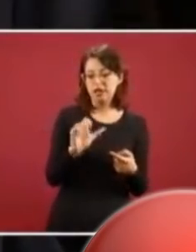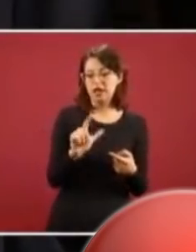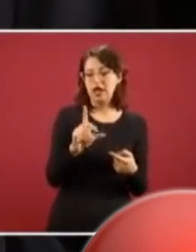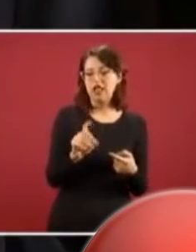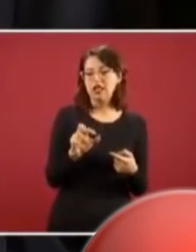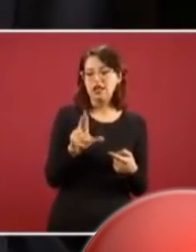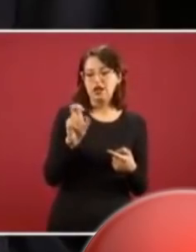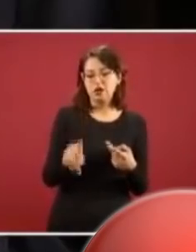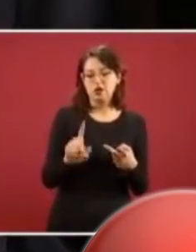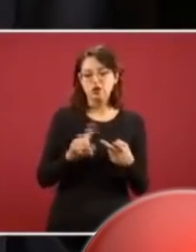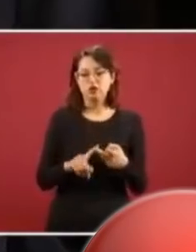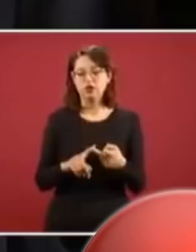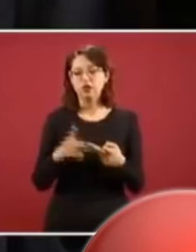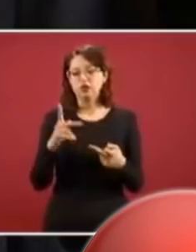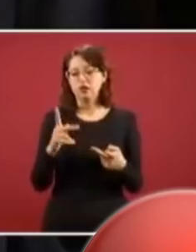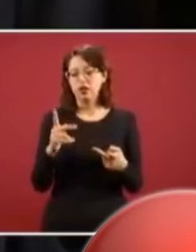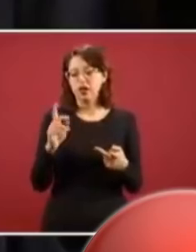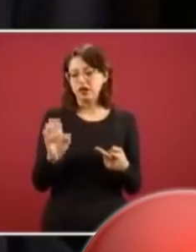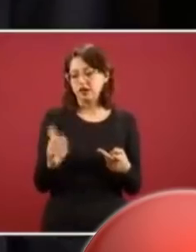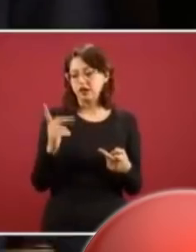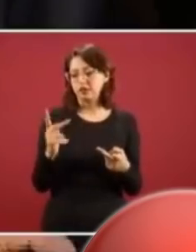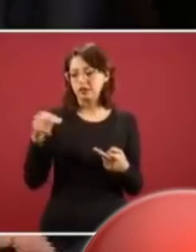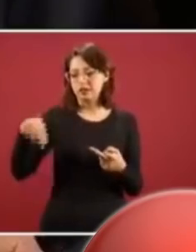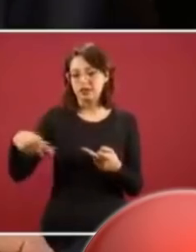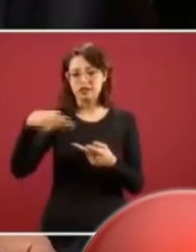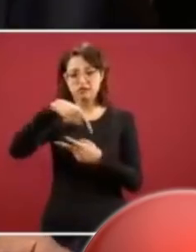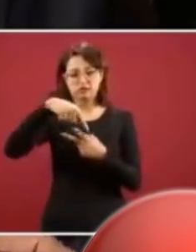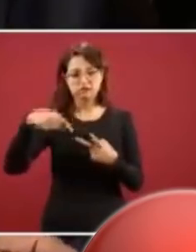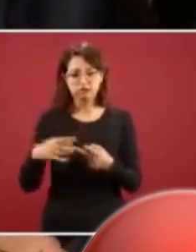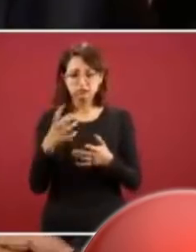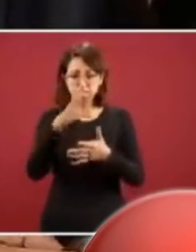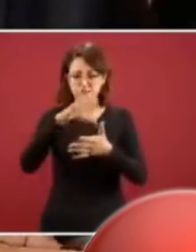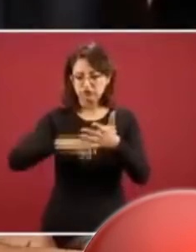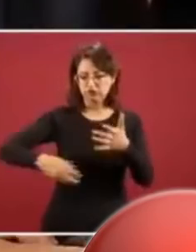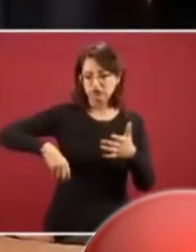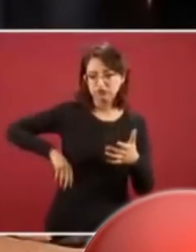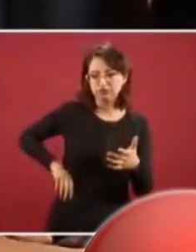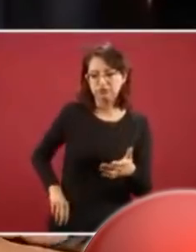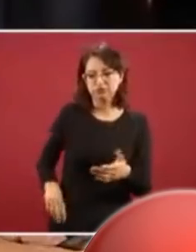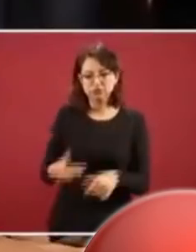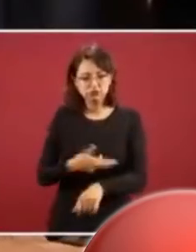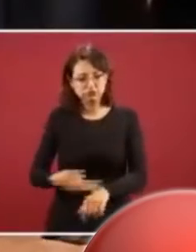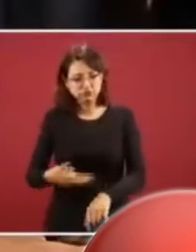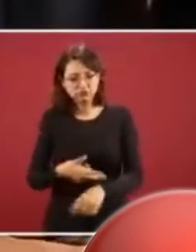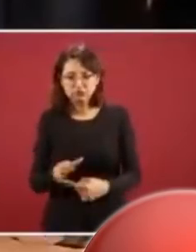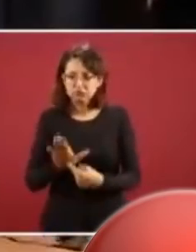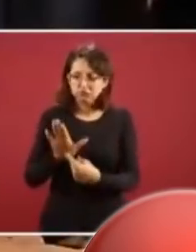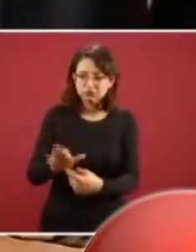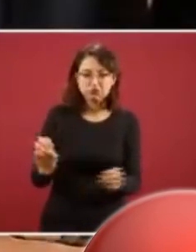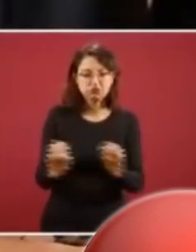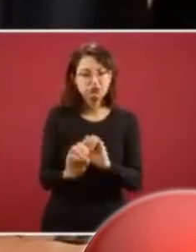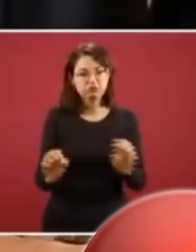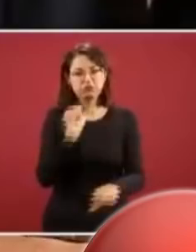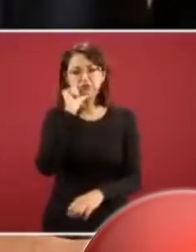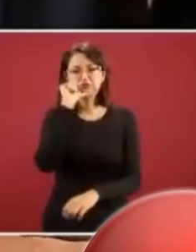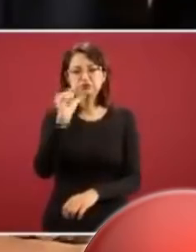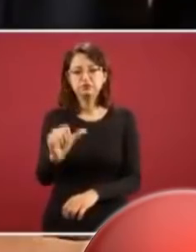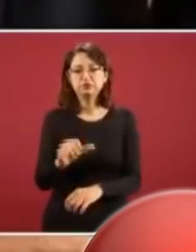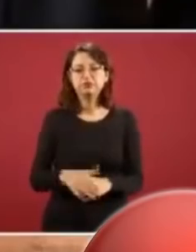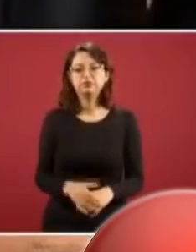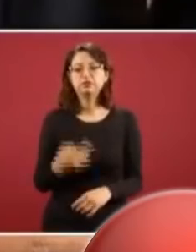las declaratorias y que no hay clara evidencia de que fueran manejados de una manera correcta. Sin